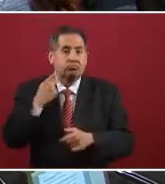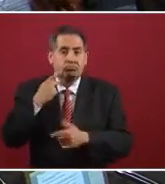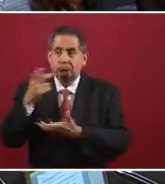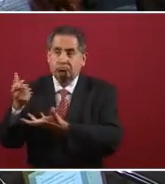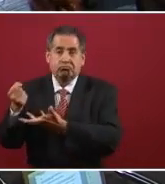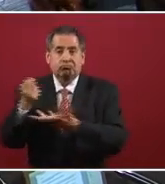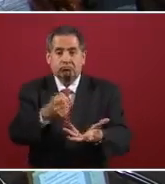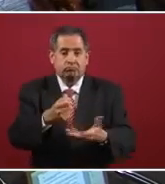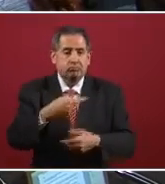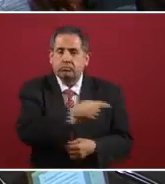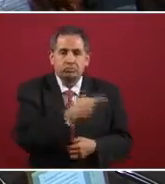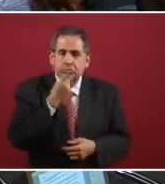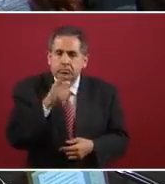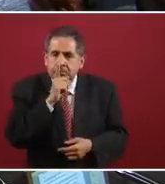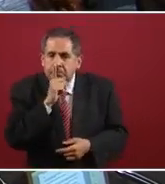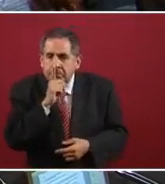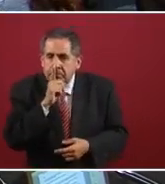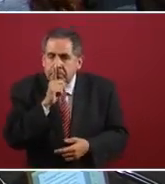pero en fin,